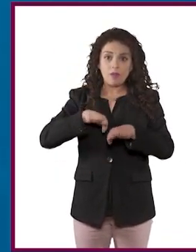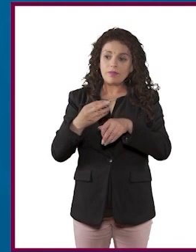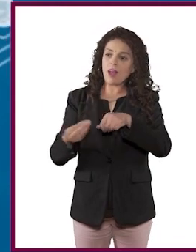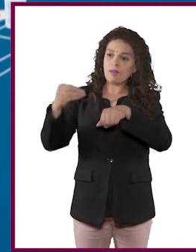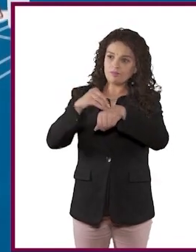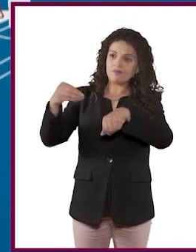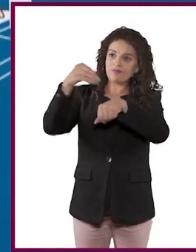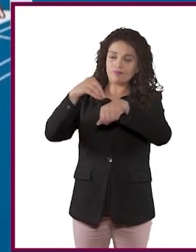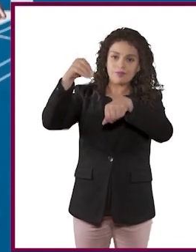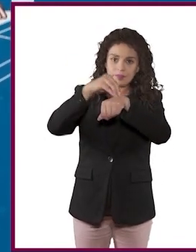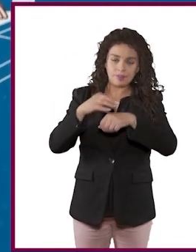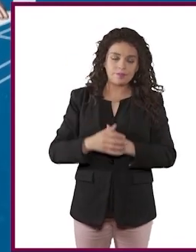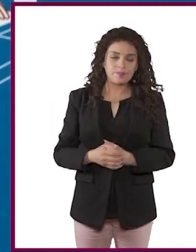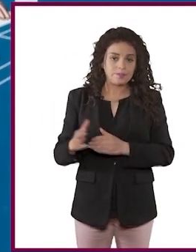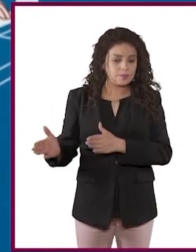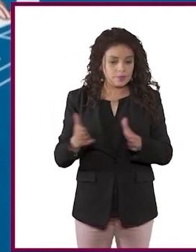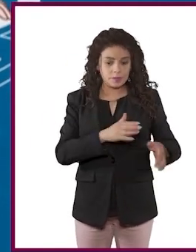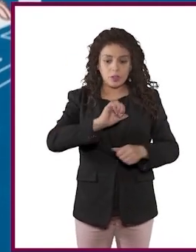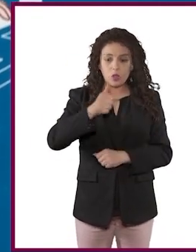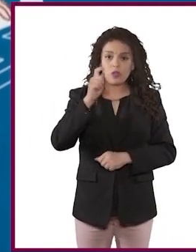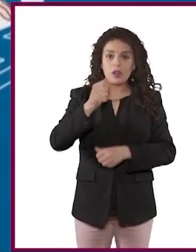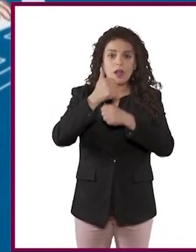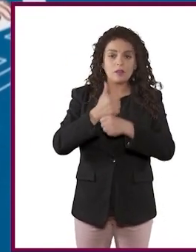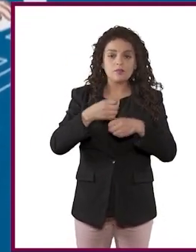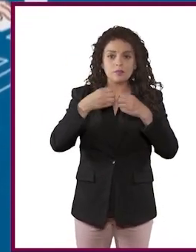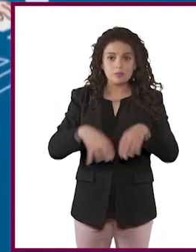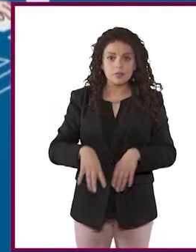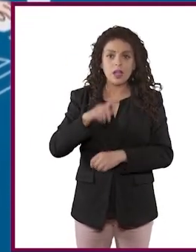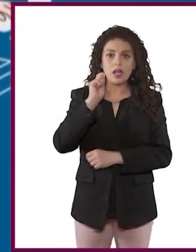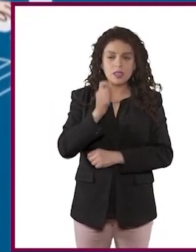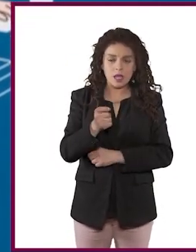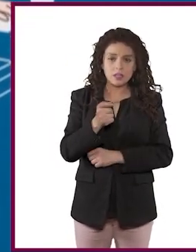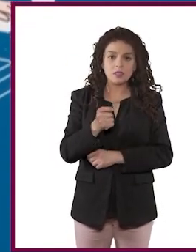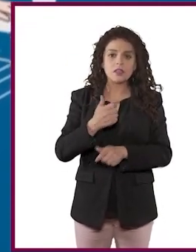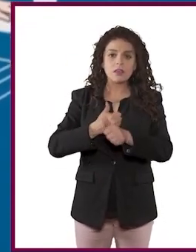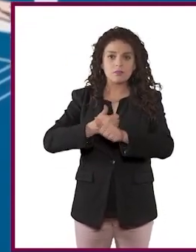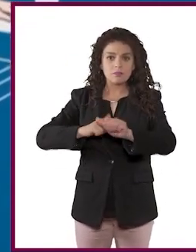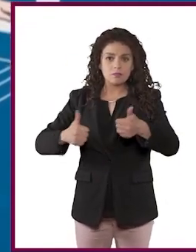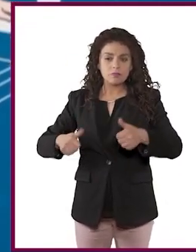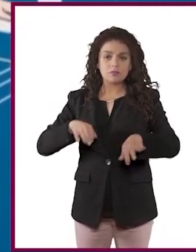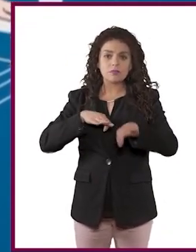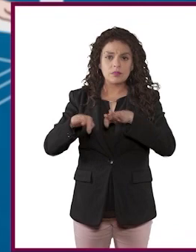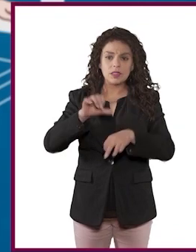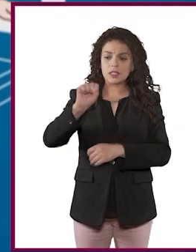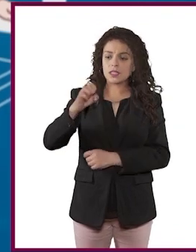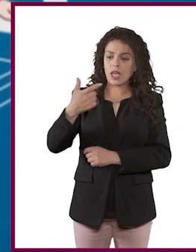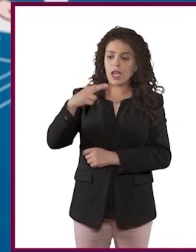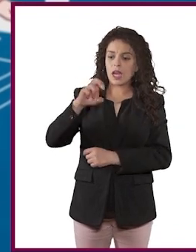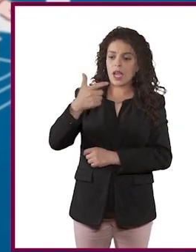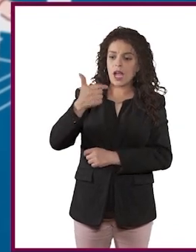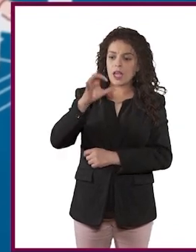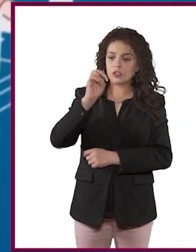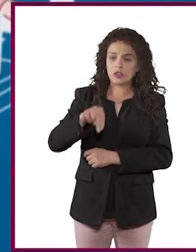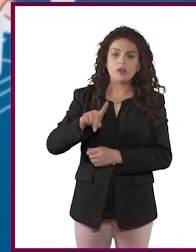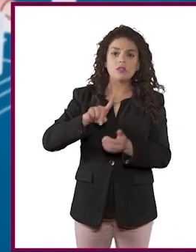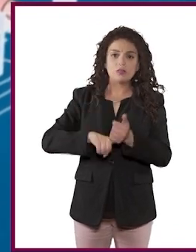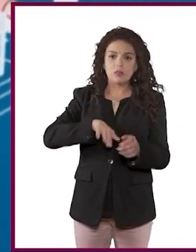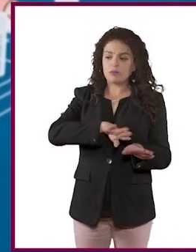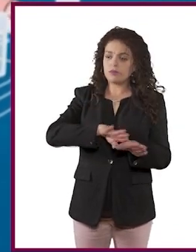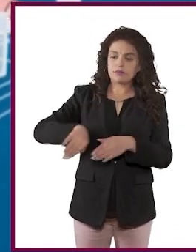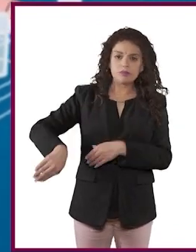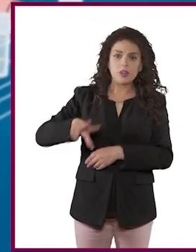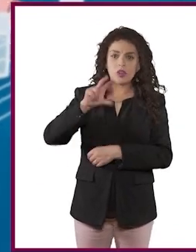trabajo. Otra violencia recurrente es la segregación laboral. Segregación implica la exclusión o